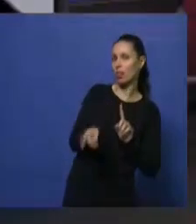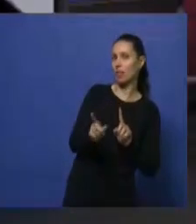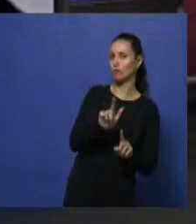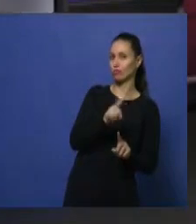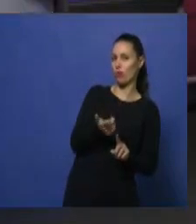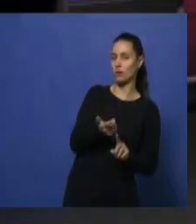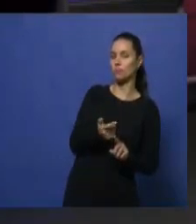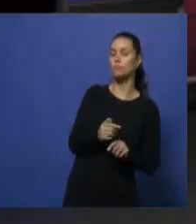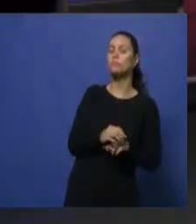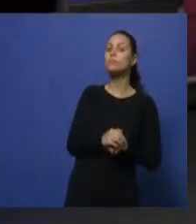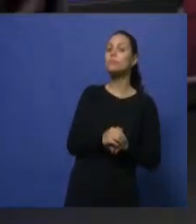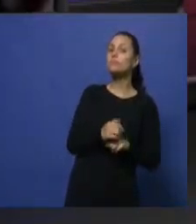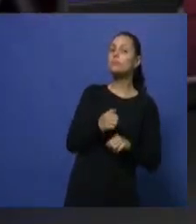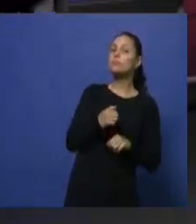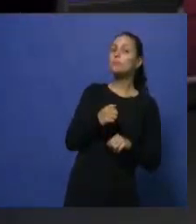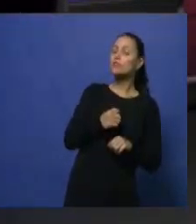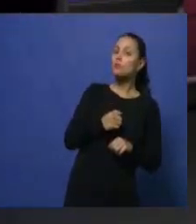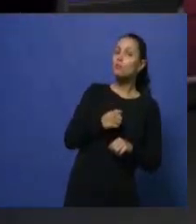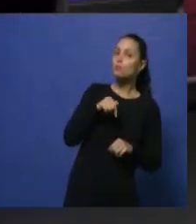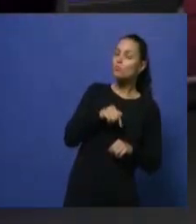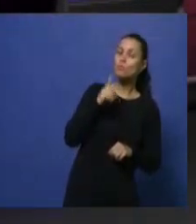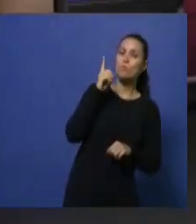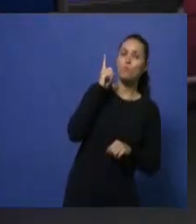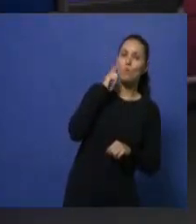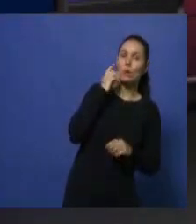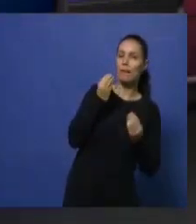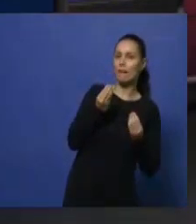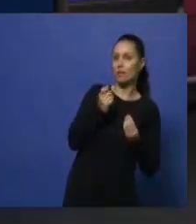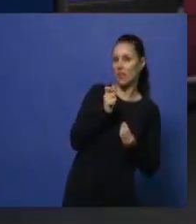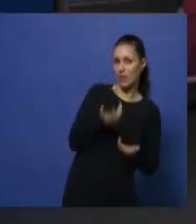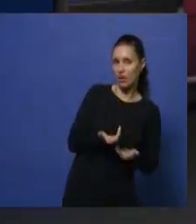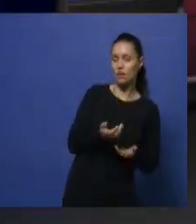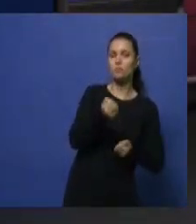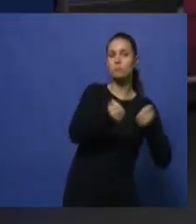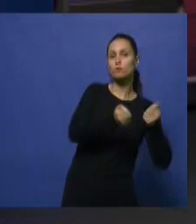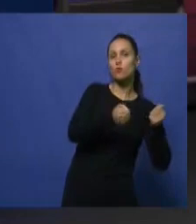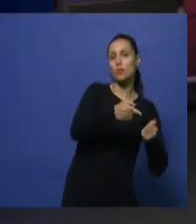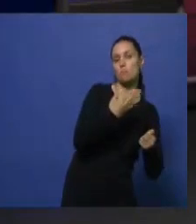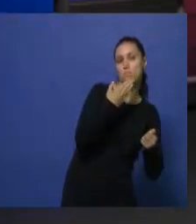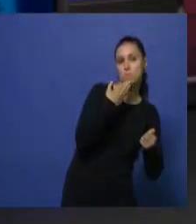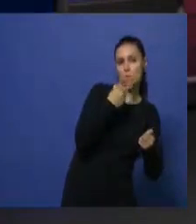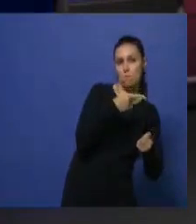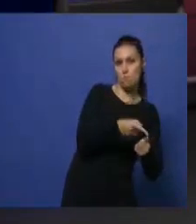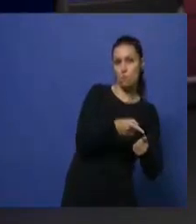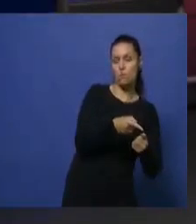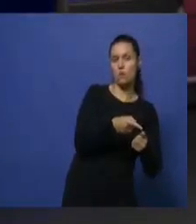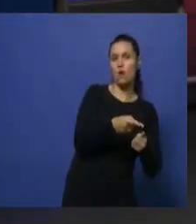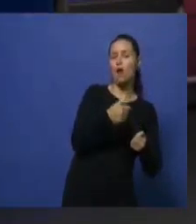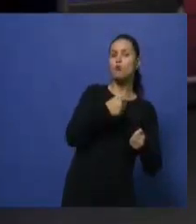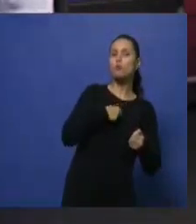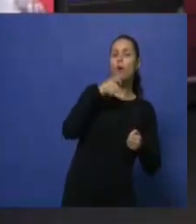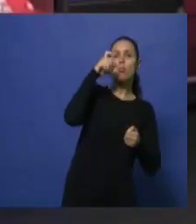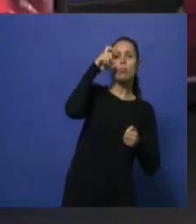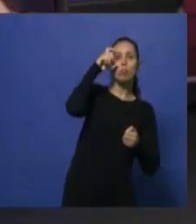voy a hablar al propio el colectivero el hombre y chofer del colectivo boca dice no se hace nueve años que estoy trabajando y se ya tuve diez